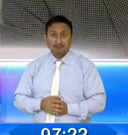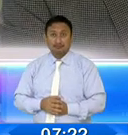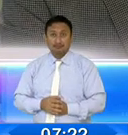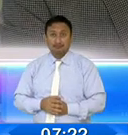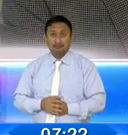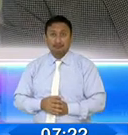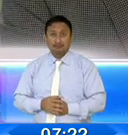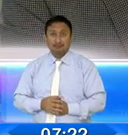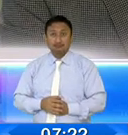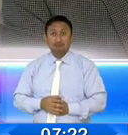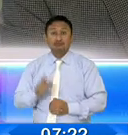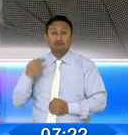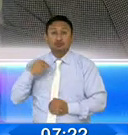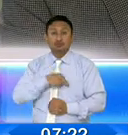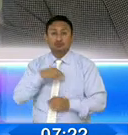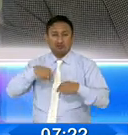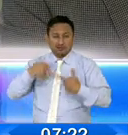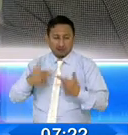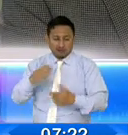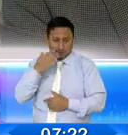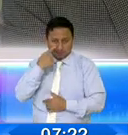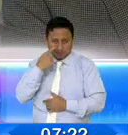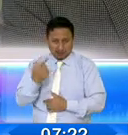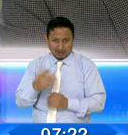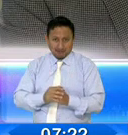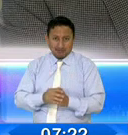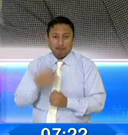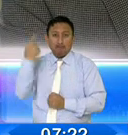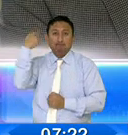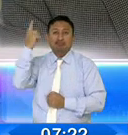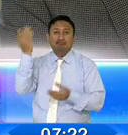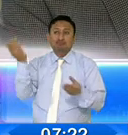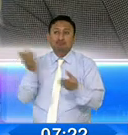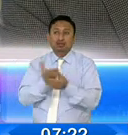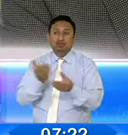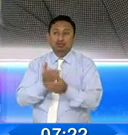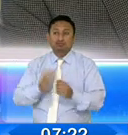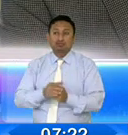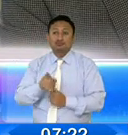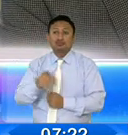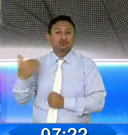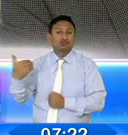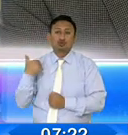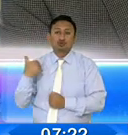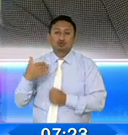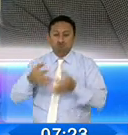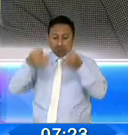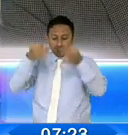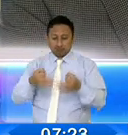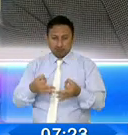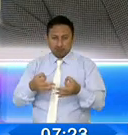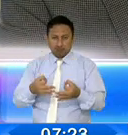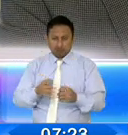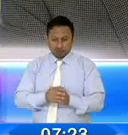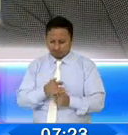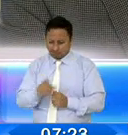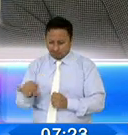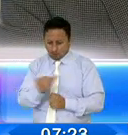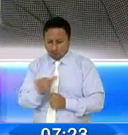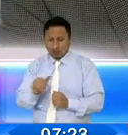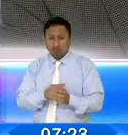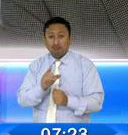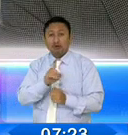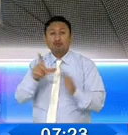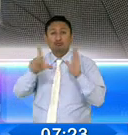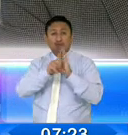nosotros ya hemos comprobado miles de actas que no tienen firmeza ni convicción o no cumplen la legalidad dentro